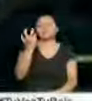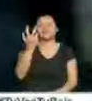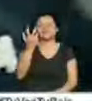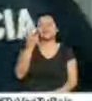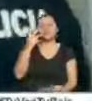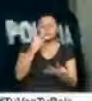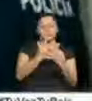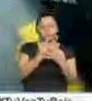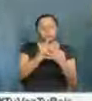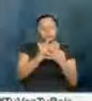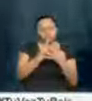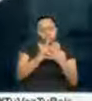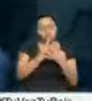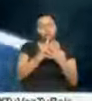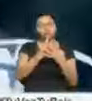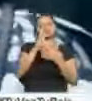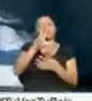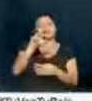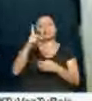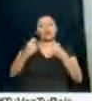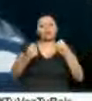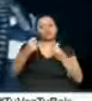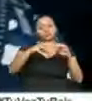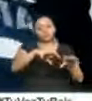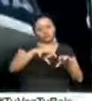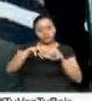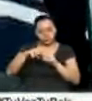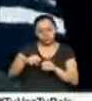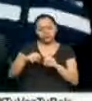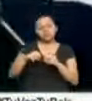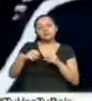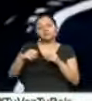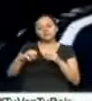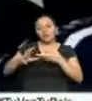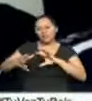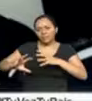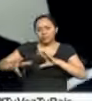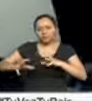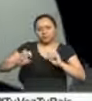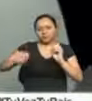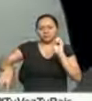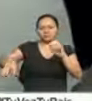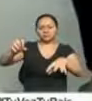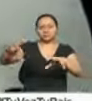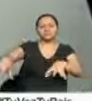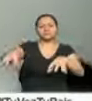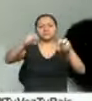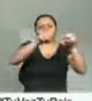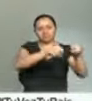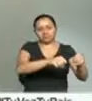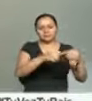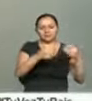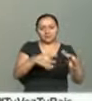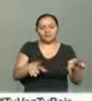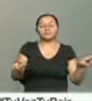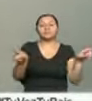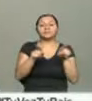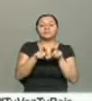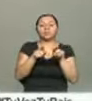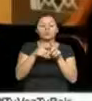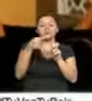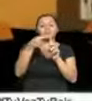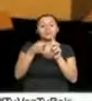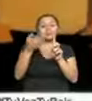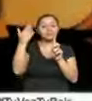31 vehículos retenidos y varios accesorios y autopartes. Asimismo, el operativo Cordillera realizado el mes de